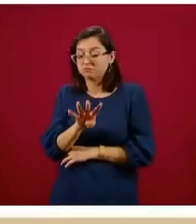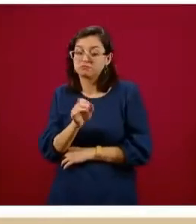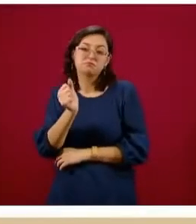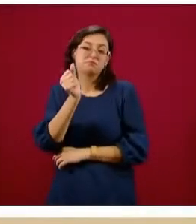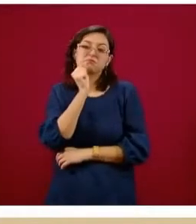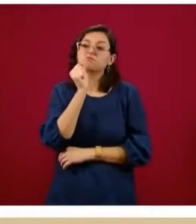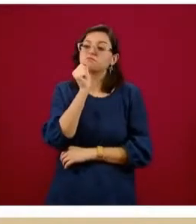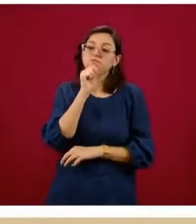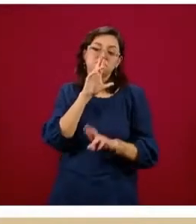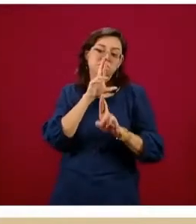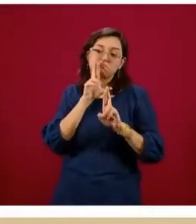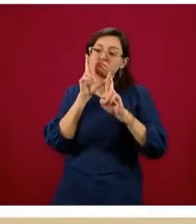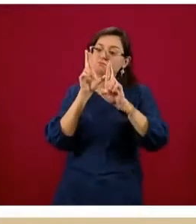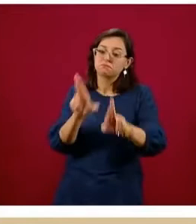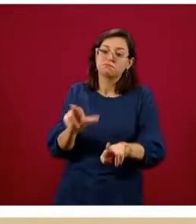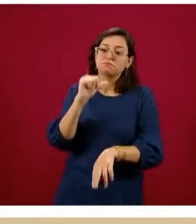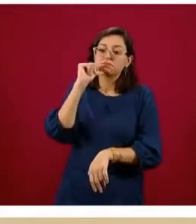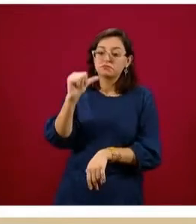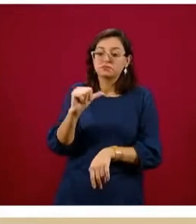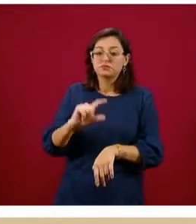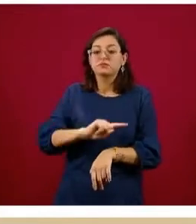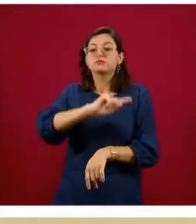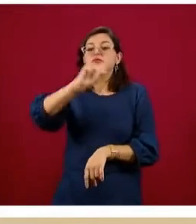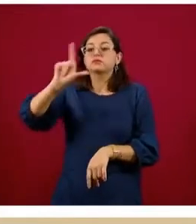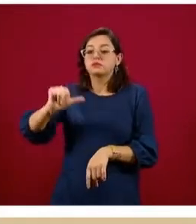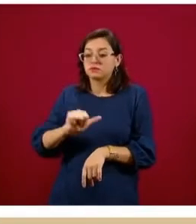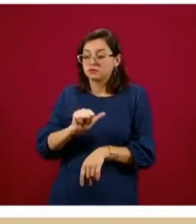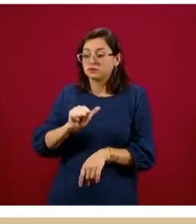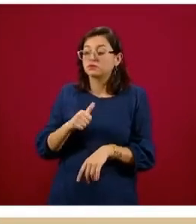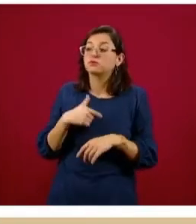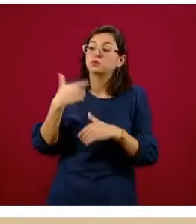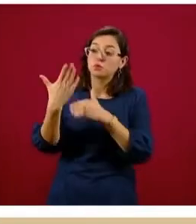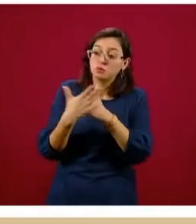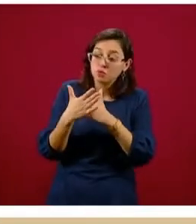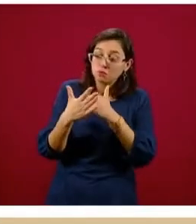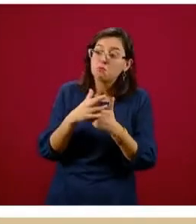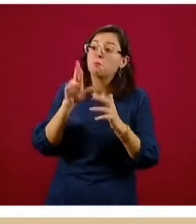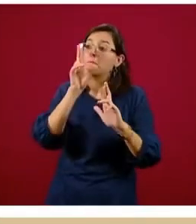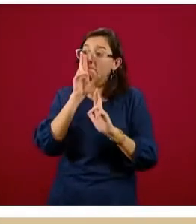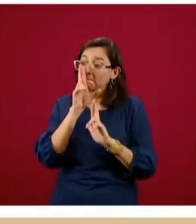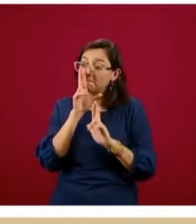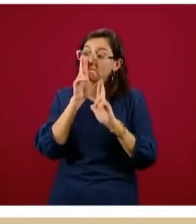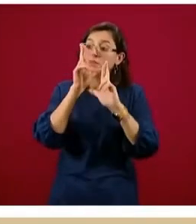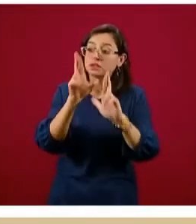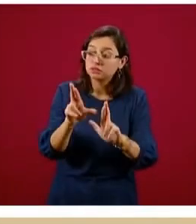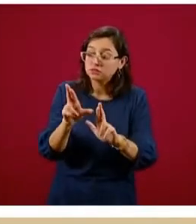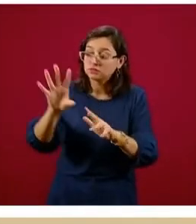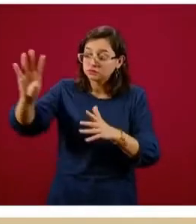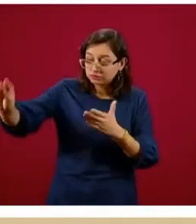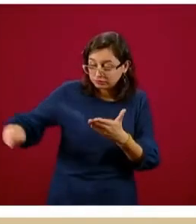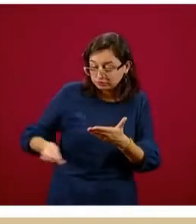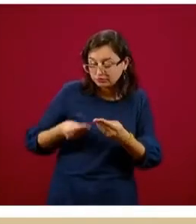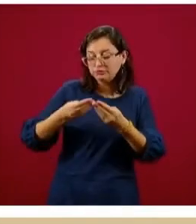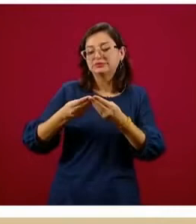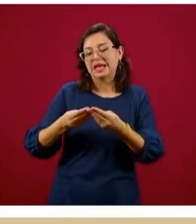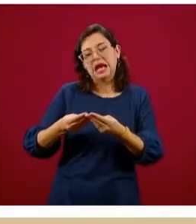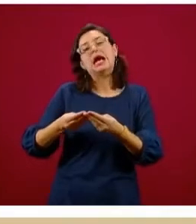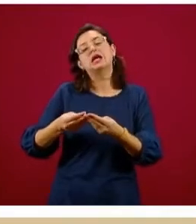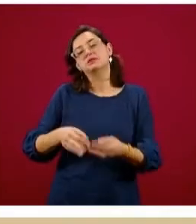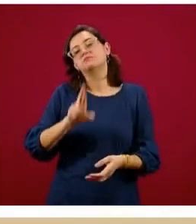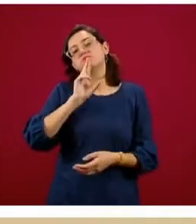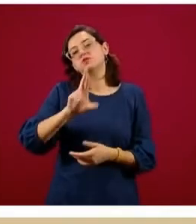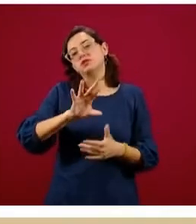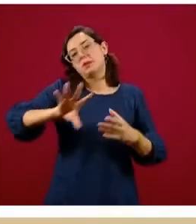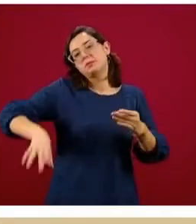tener ya finalmente cuando todos esos naranjas claros que veíamos en las diapositivas anteriores emitan un resultado. Por lo